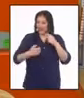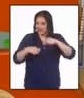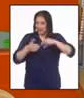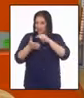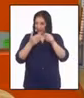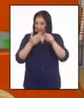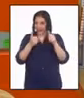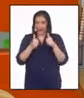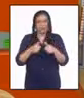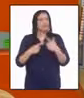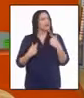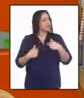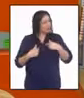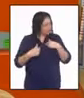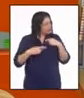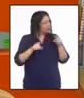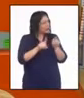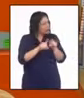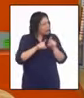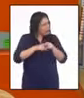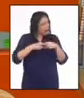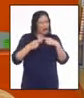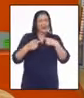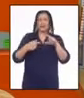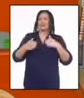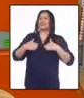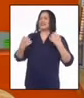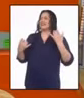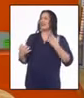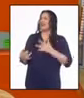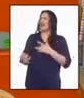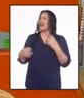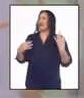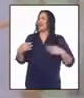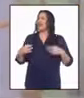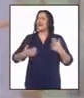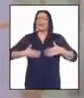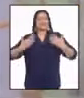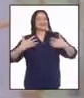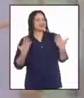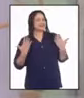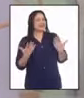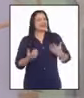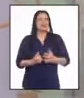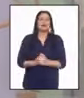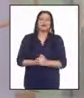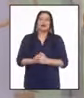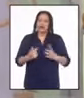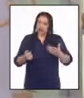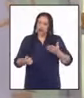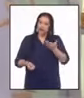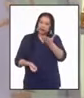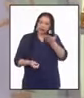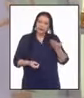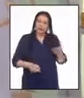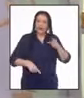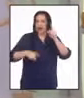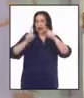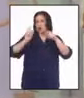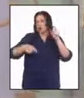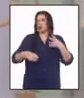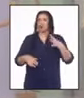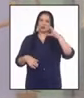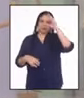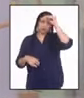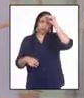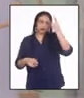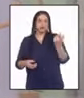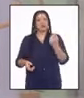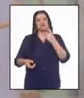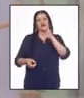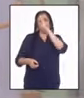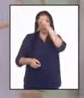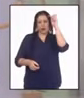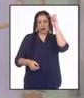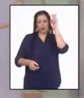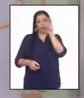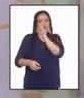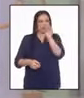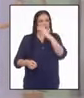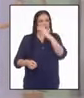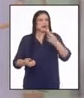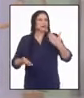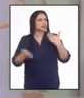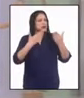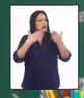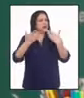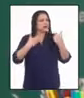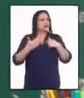Como toda la semana, Junior, yo soy así. Bueno, invité a algunas chicas y chicos de la promo 2020 para que conversemos acerca de lo que